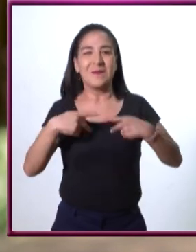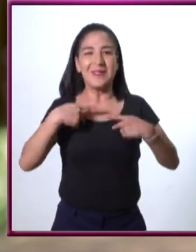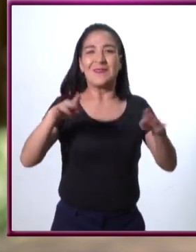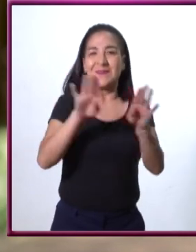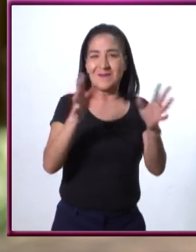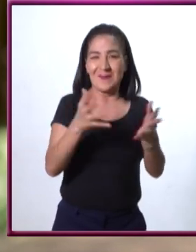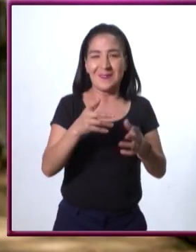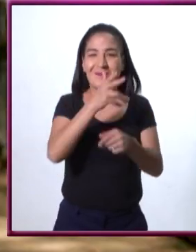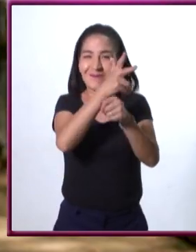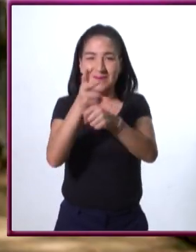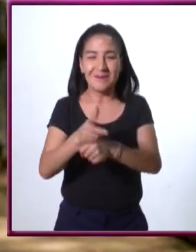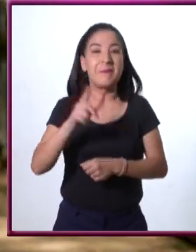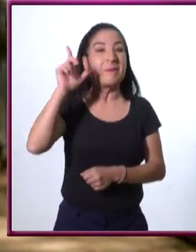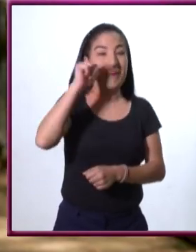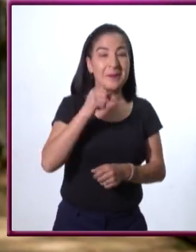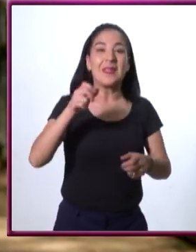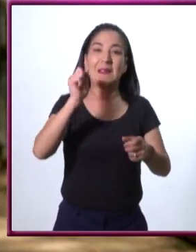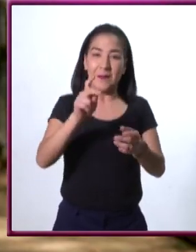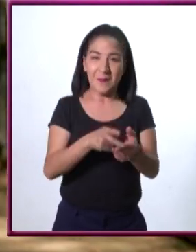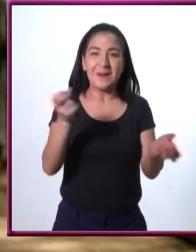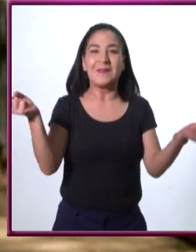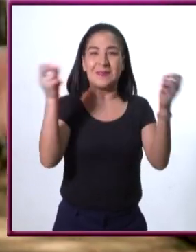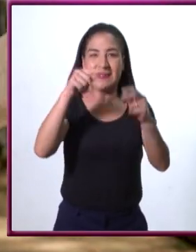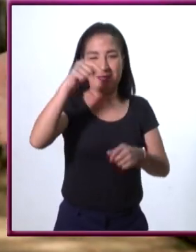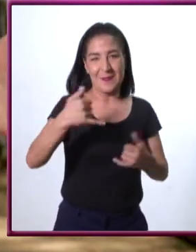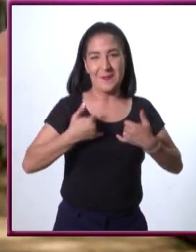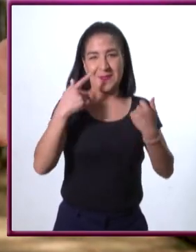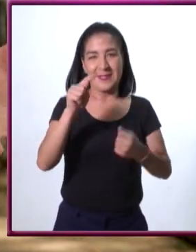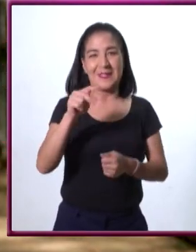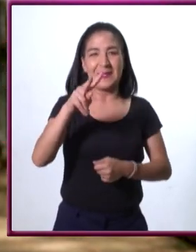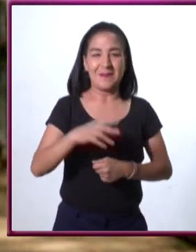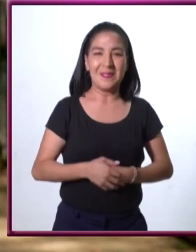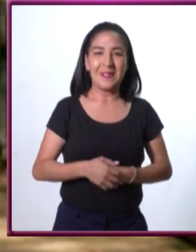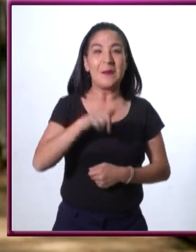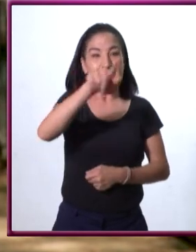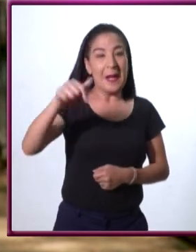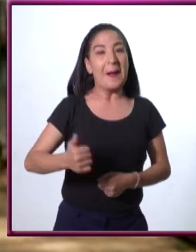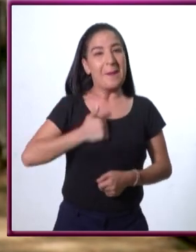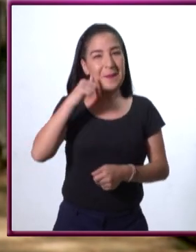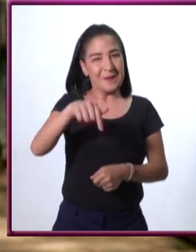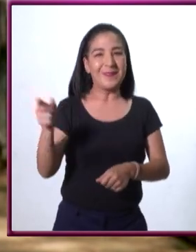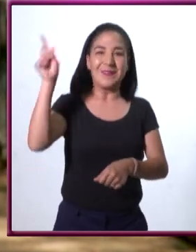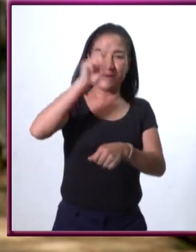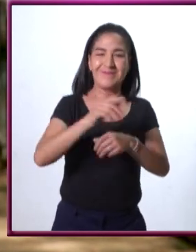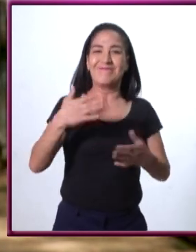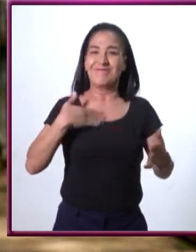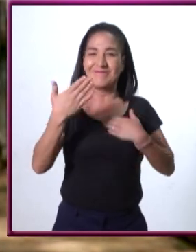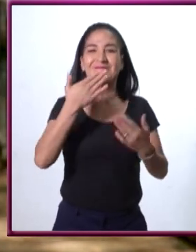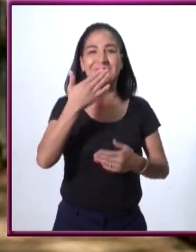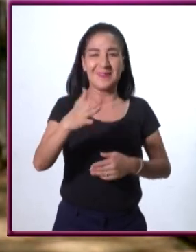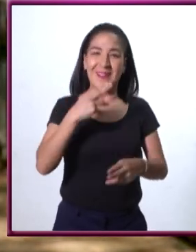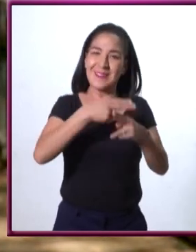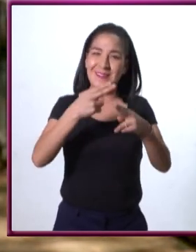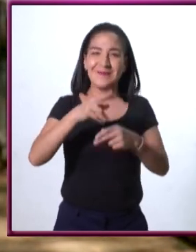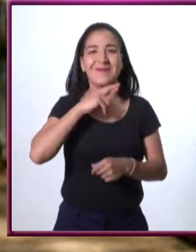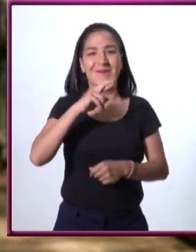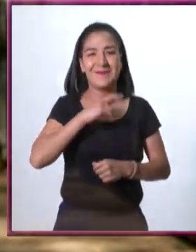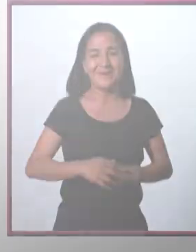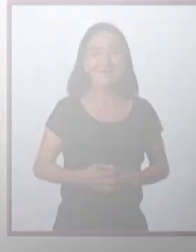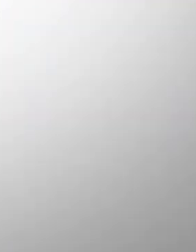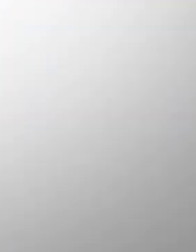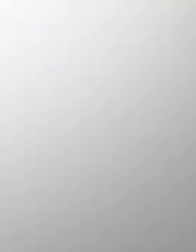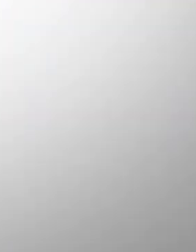me está fallando. Es la mejor manera de lidiar con la culpa y con otras emociones negativas que provocan los eventos que para